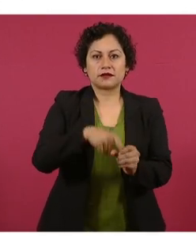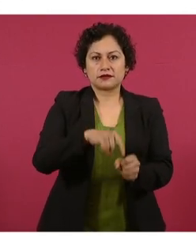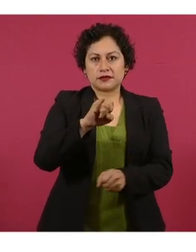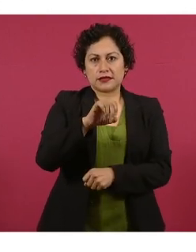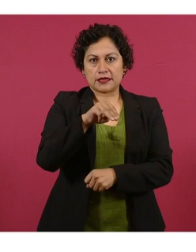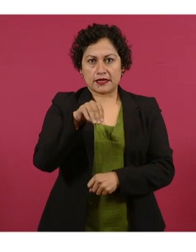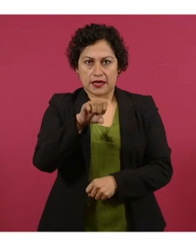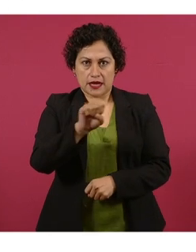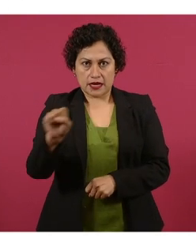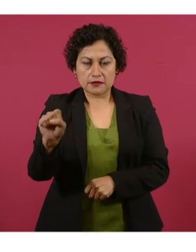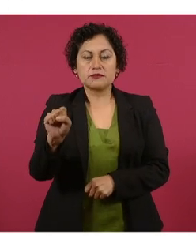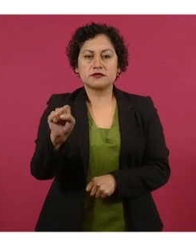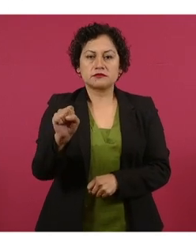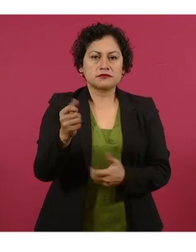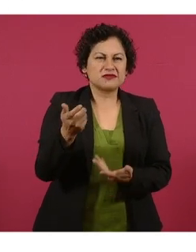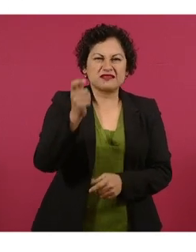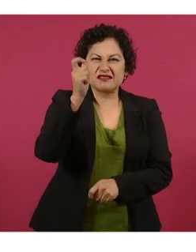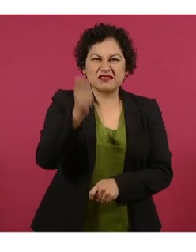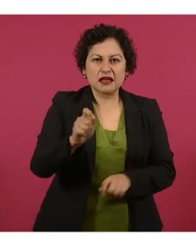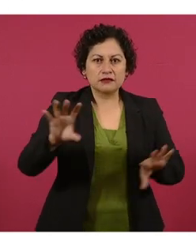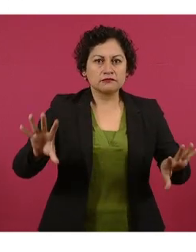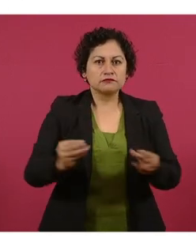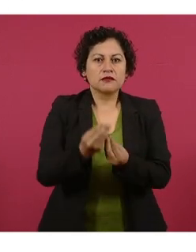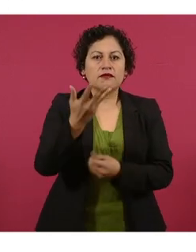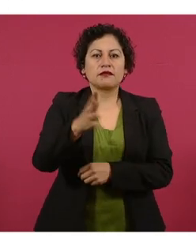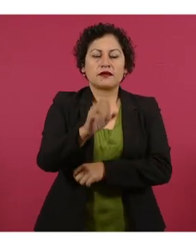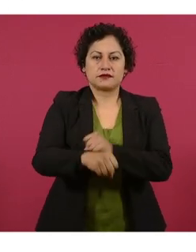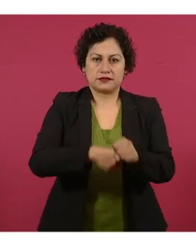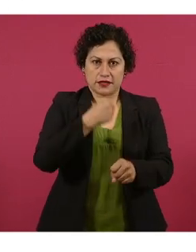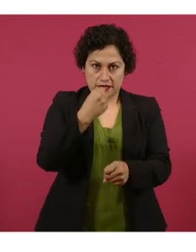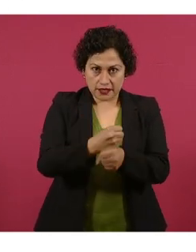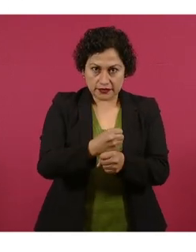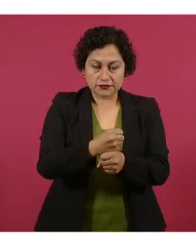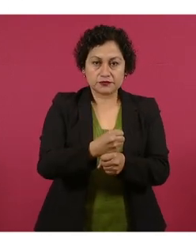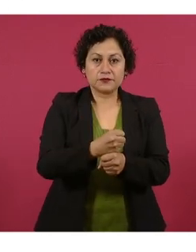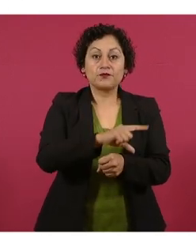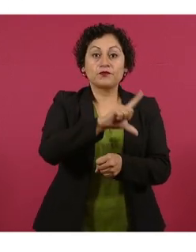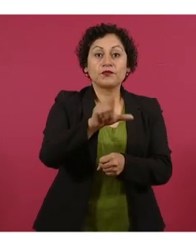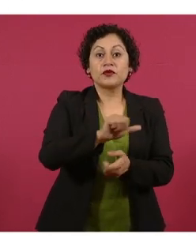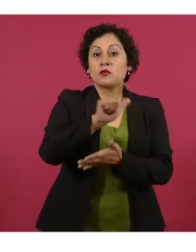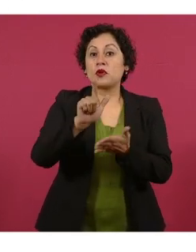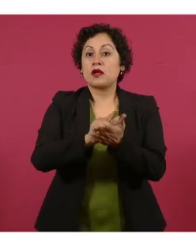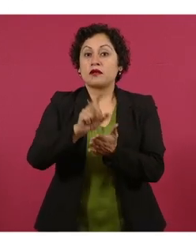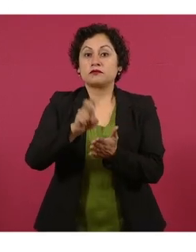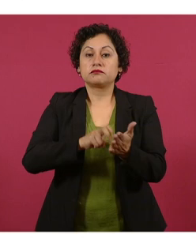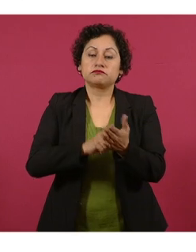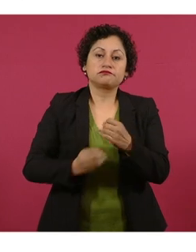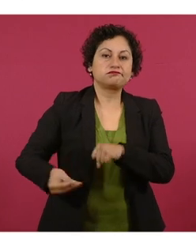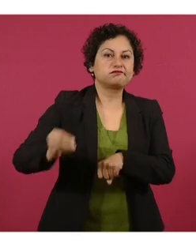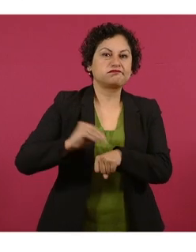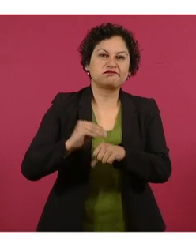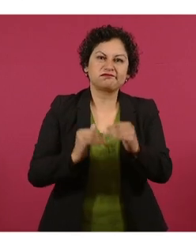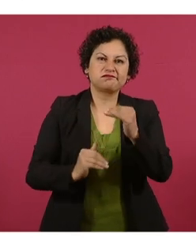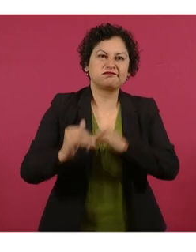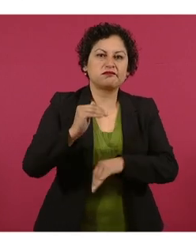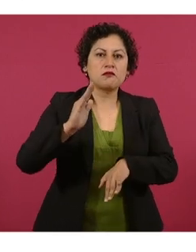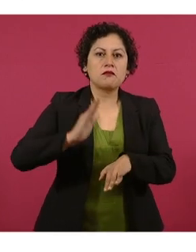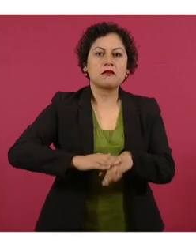Seguro Social, es decir, 10 años. Y con la reforma se incrementó este requisito a